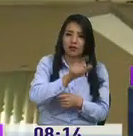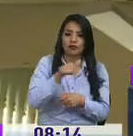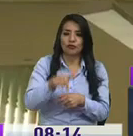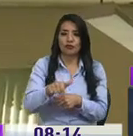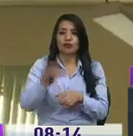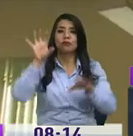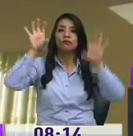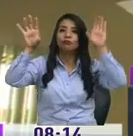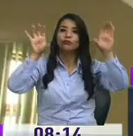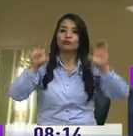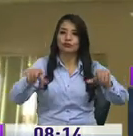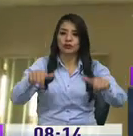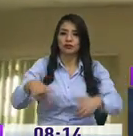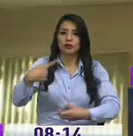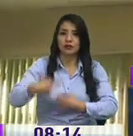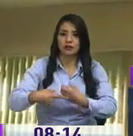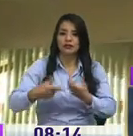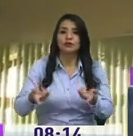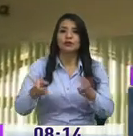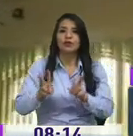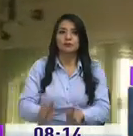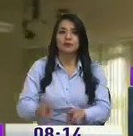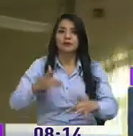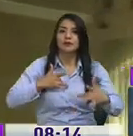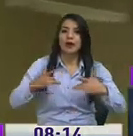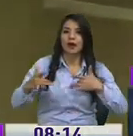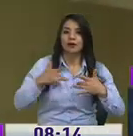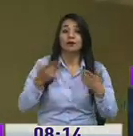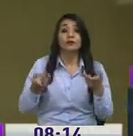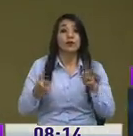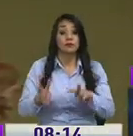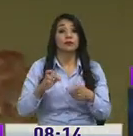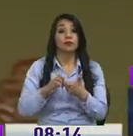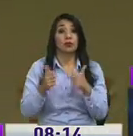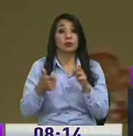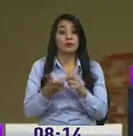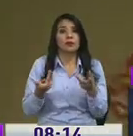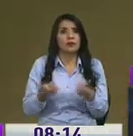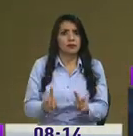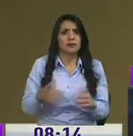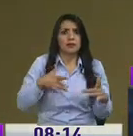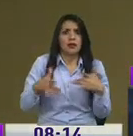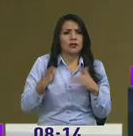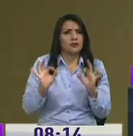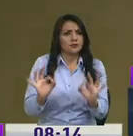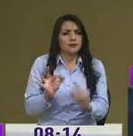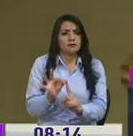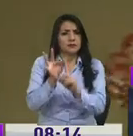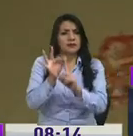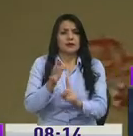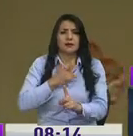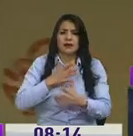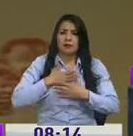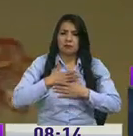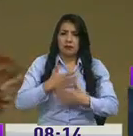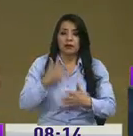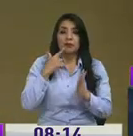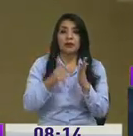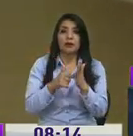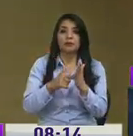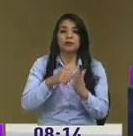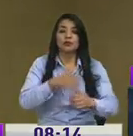museos. Y de los teatros, ¿no? Que también tenemos que operar teatros emblemáticos, nos da mucha tristeza, por ejemplo, el